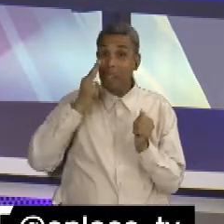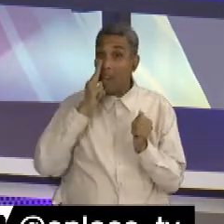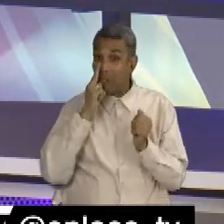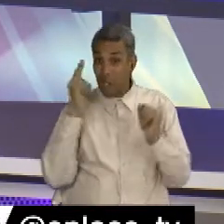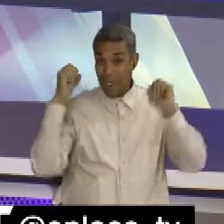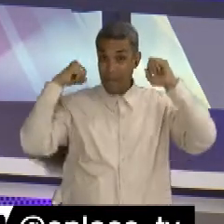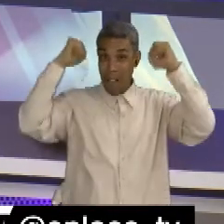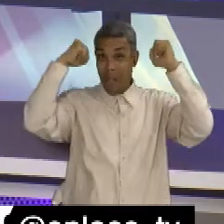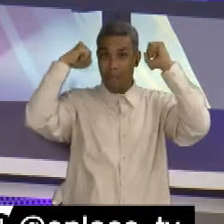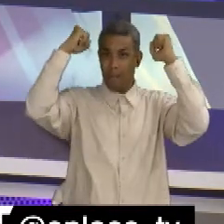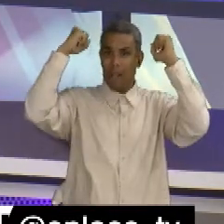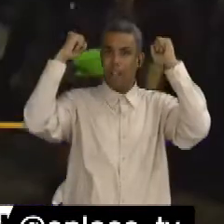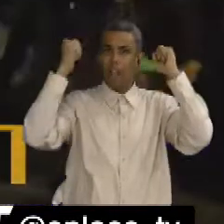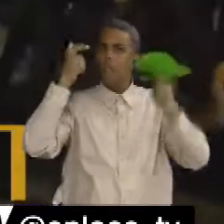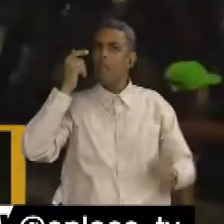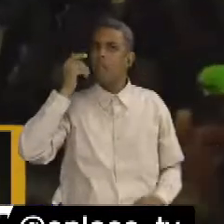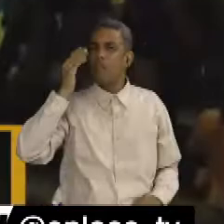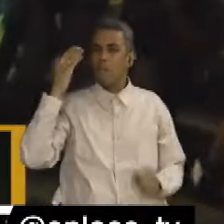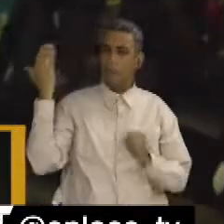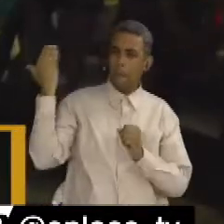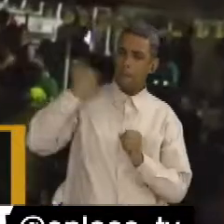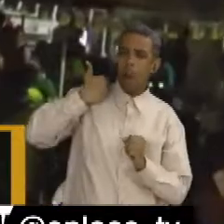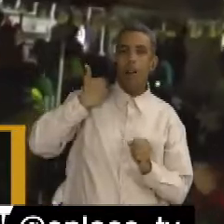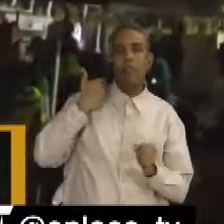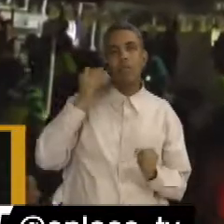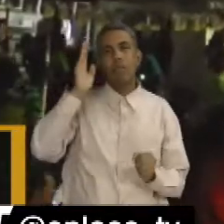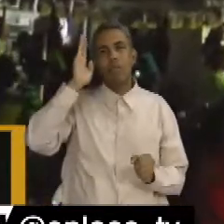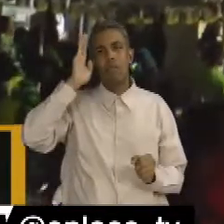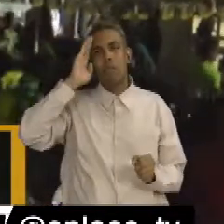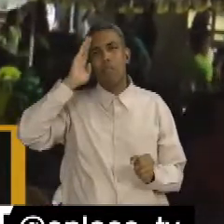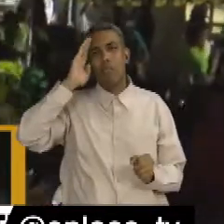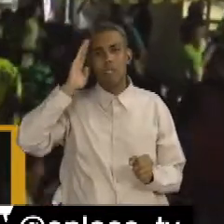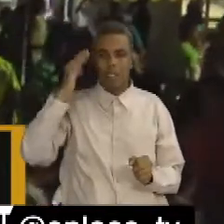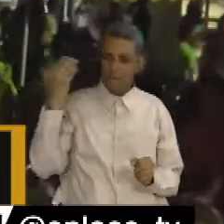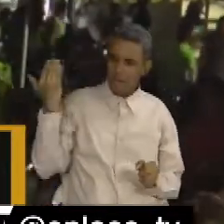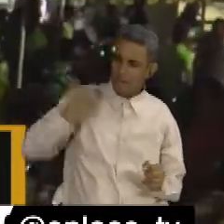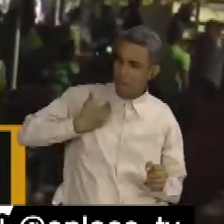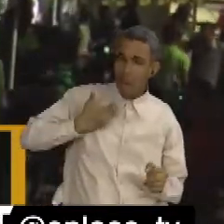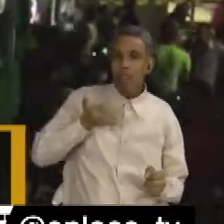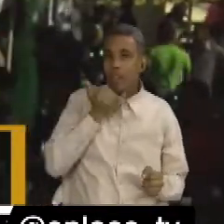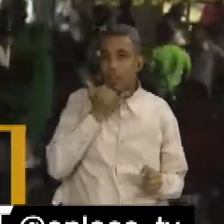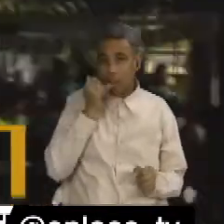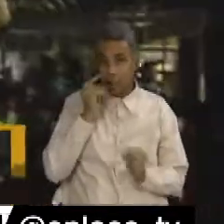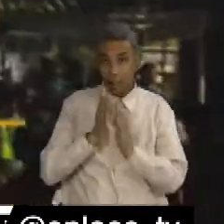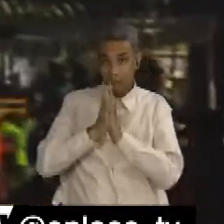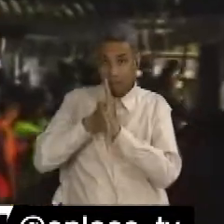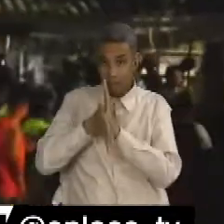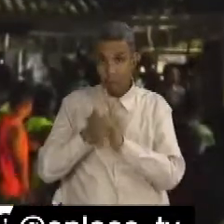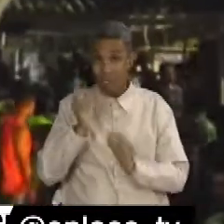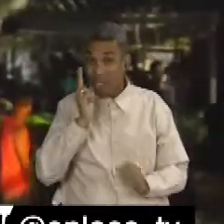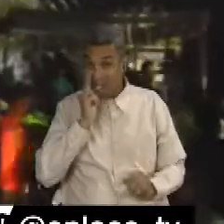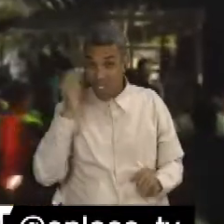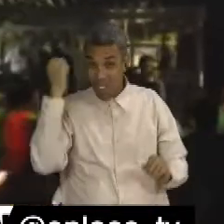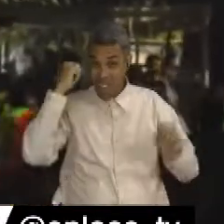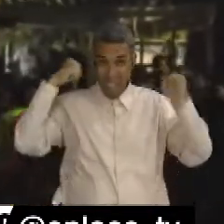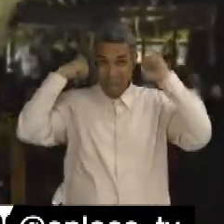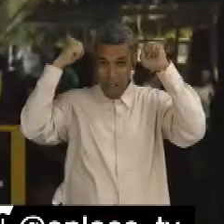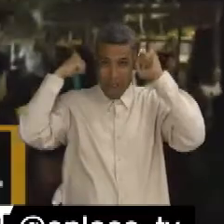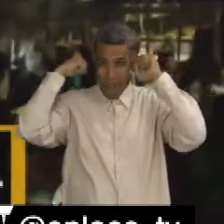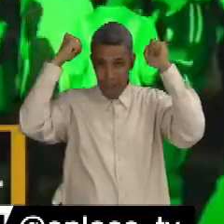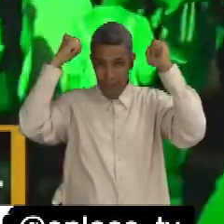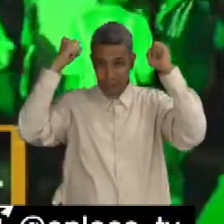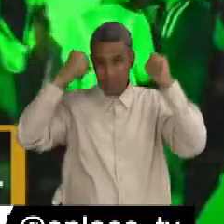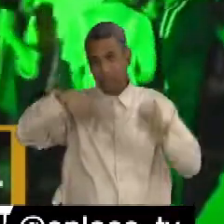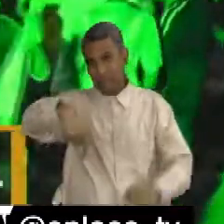Nacional. La celebración de la 16ª estrella del Atlético Nacional como campeón del fútbol profesional colombiano se vio empañada en Barranca